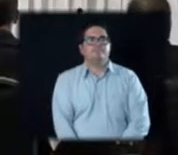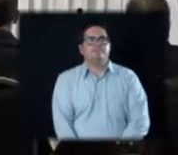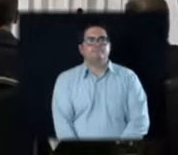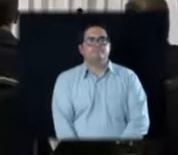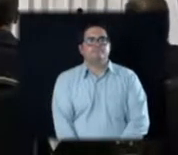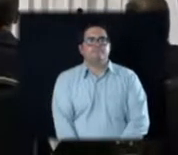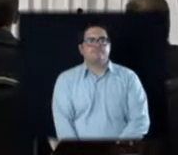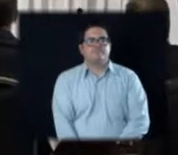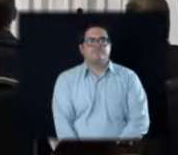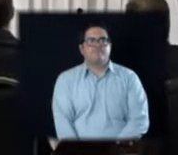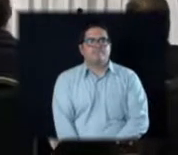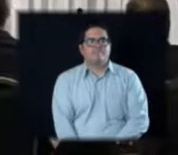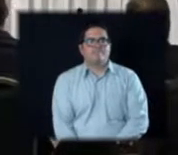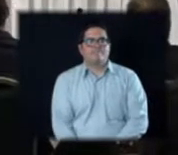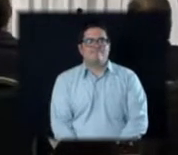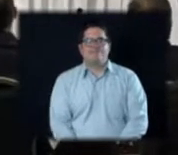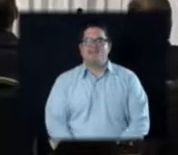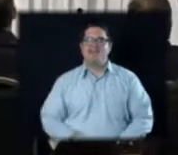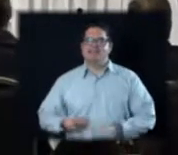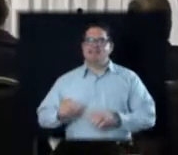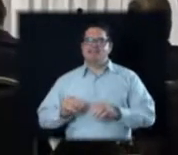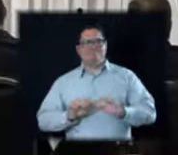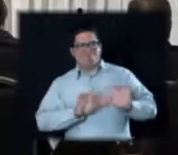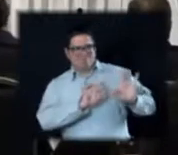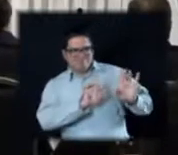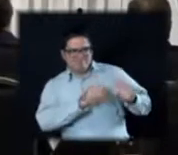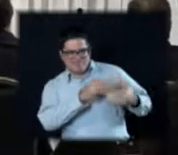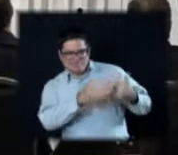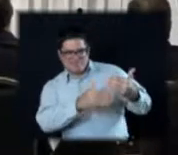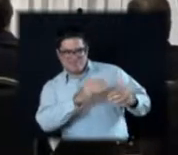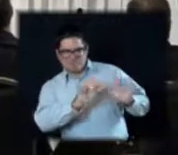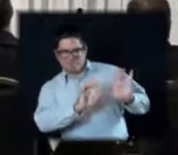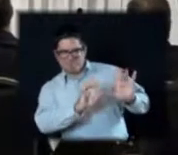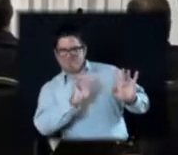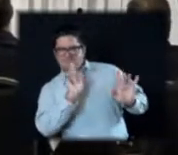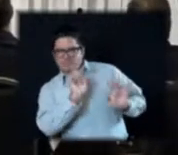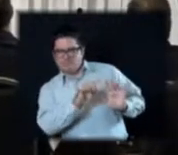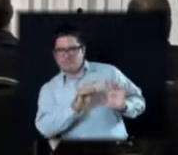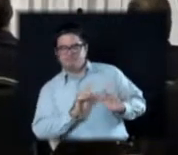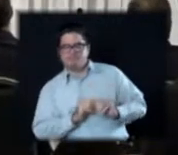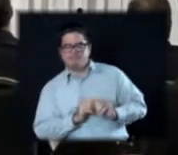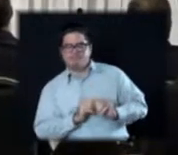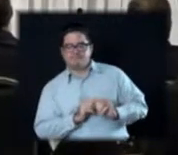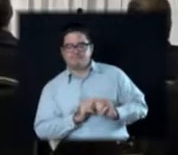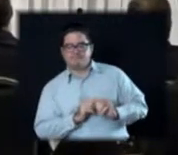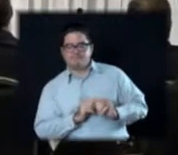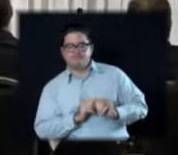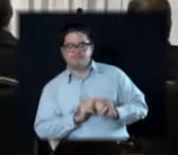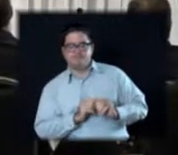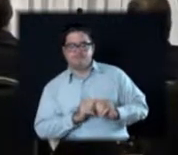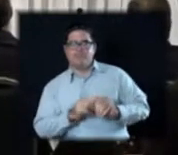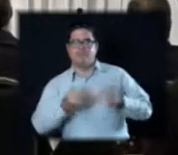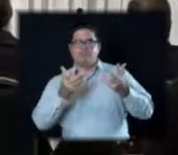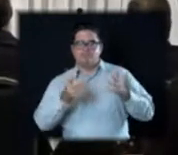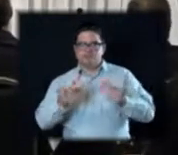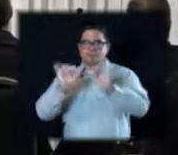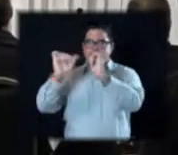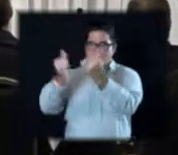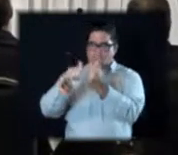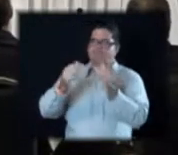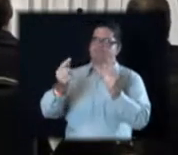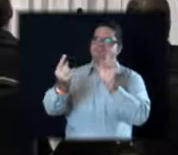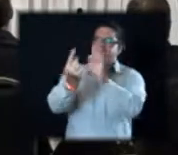Yo tenía una pregunta sobre procesos. Si lo entendí correctamente, ustedes fueron a las